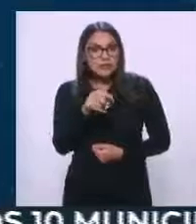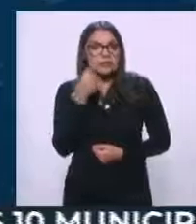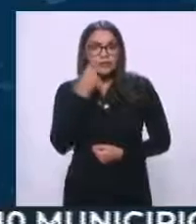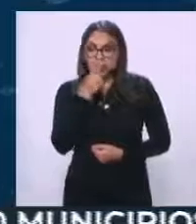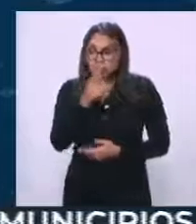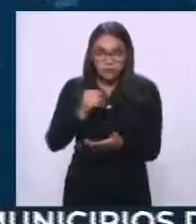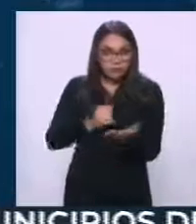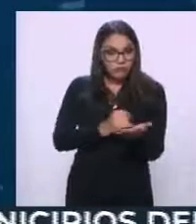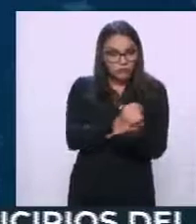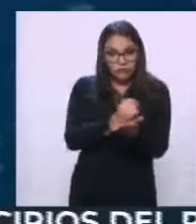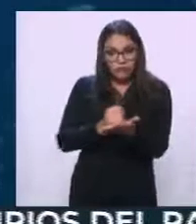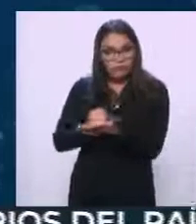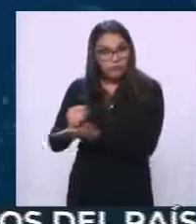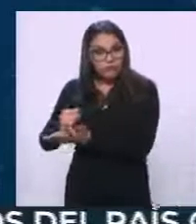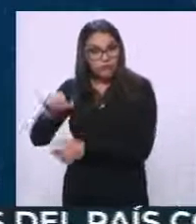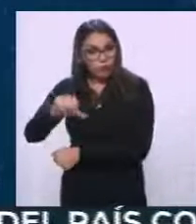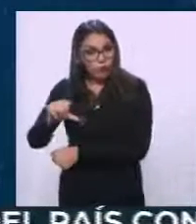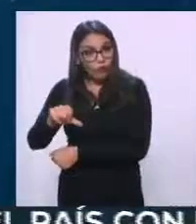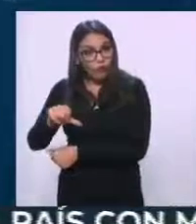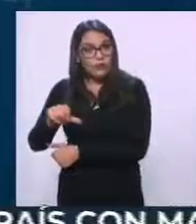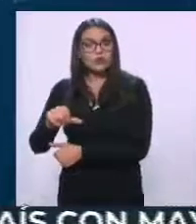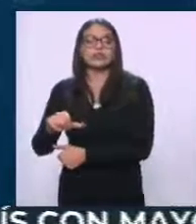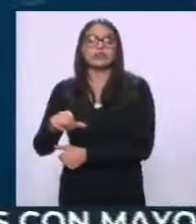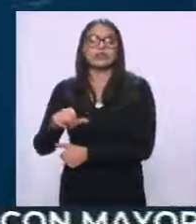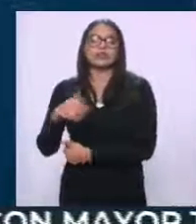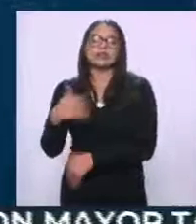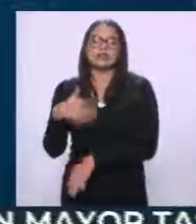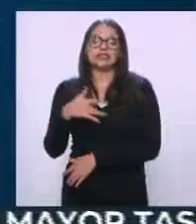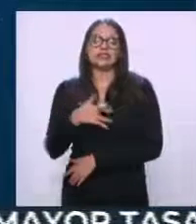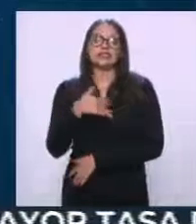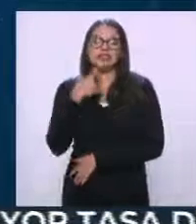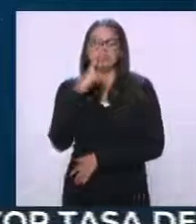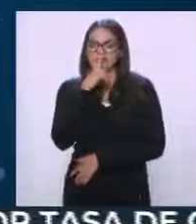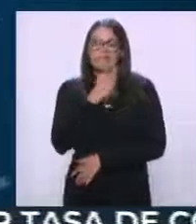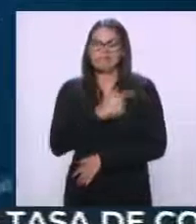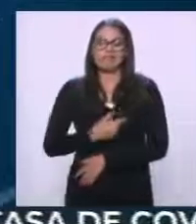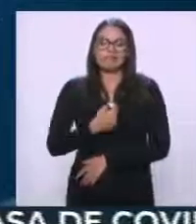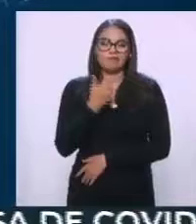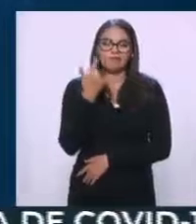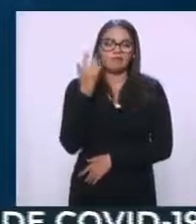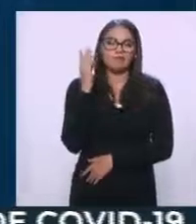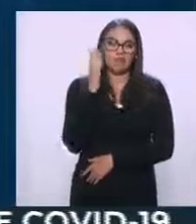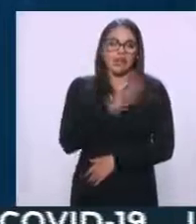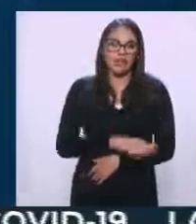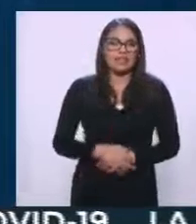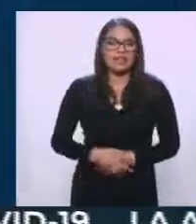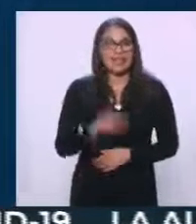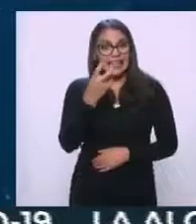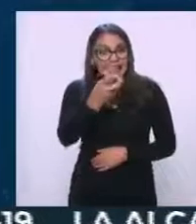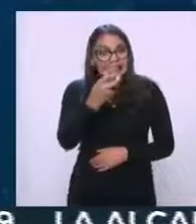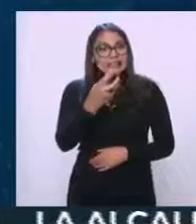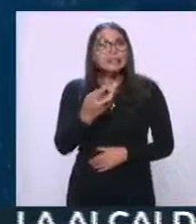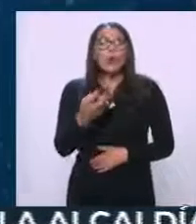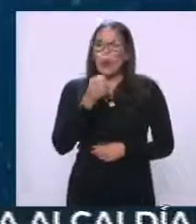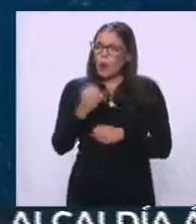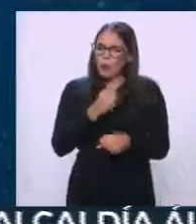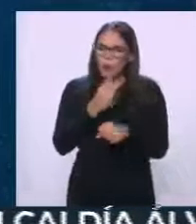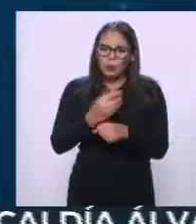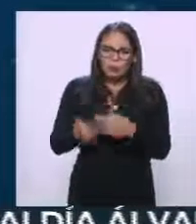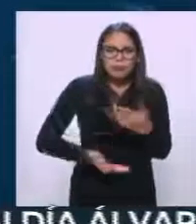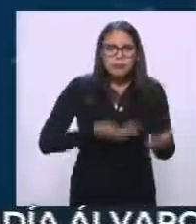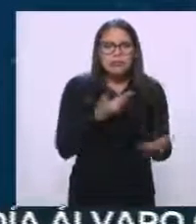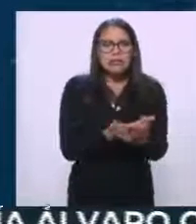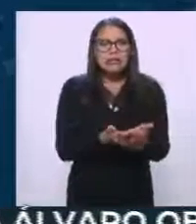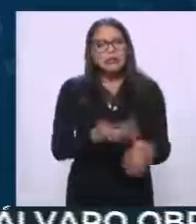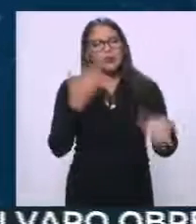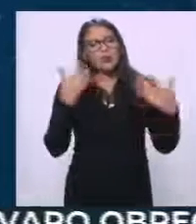que tomó el día de hoy la primera sala. Esta primera sala tenía una oportunidad muy importante para que a